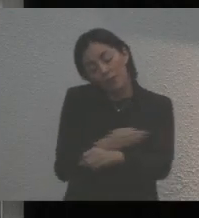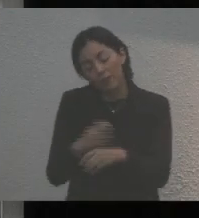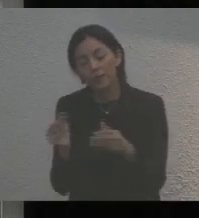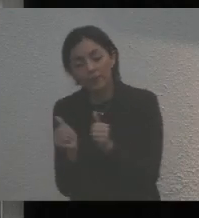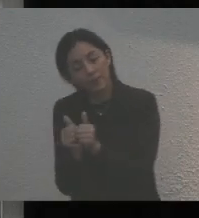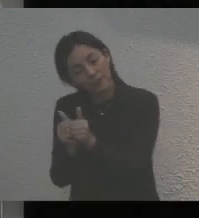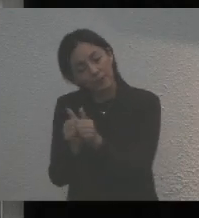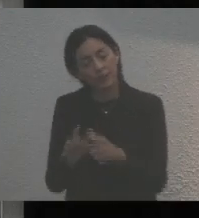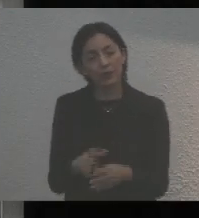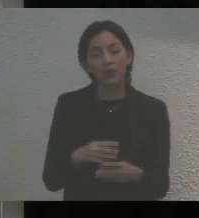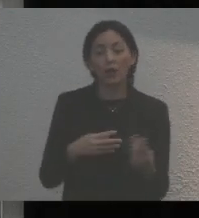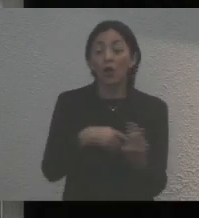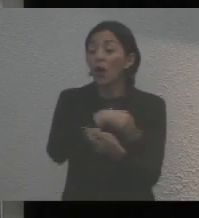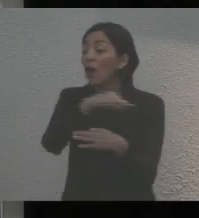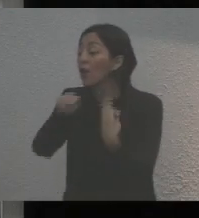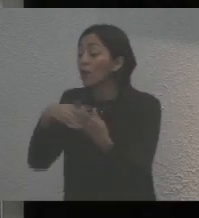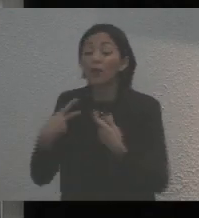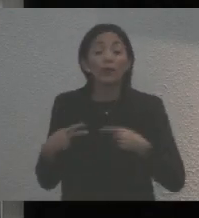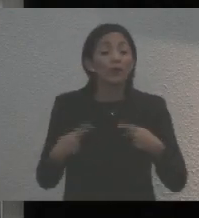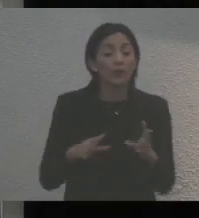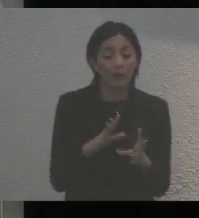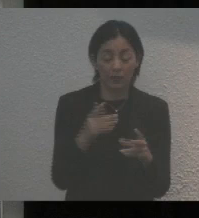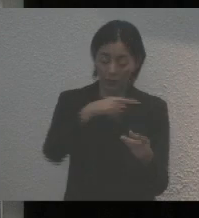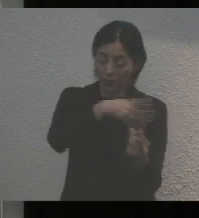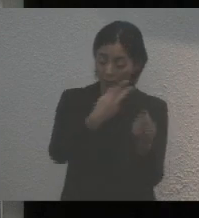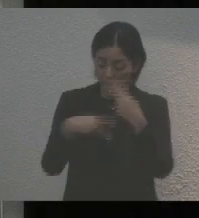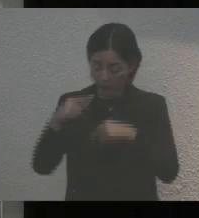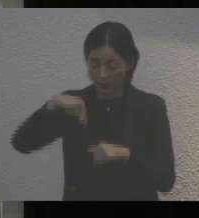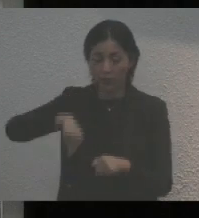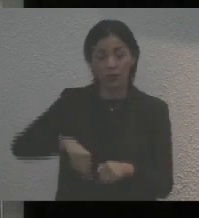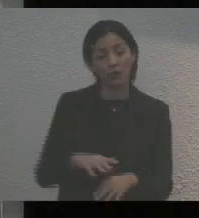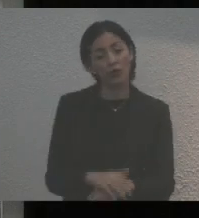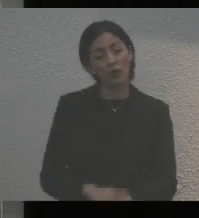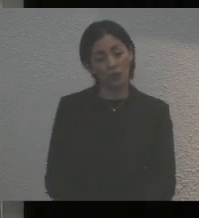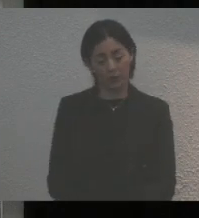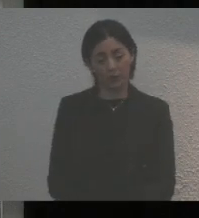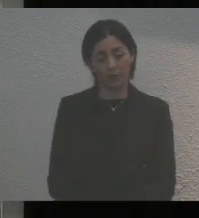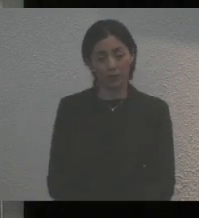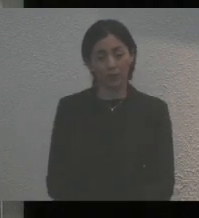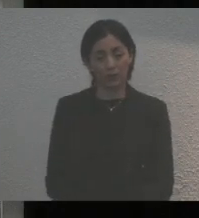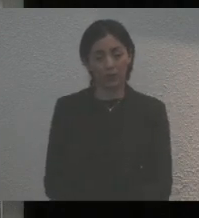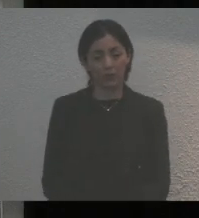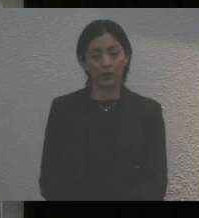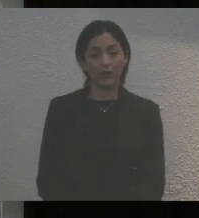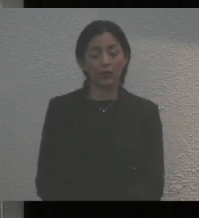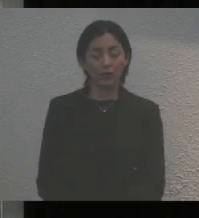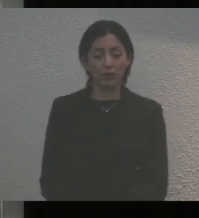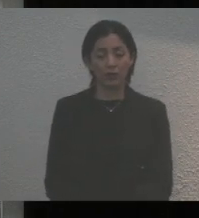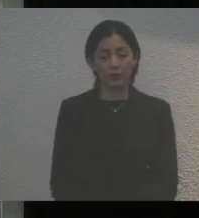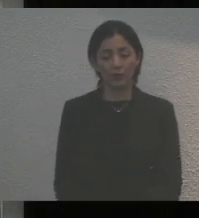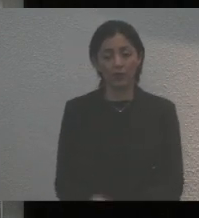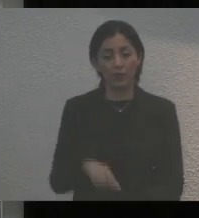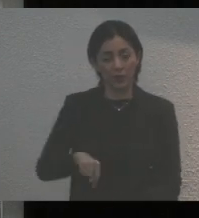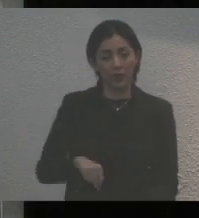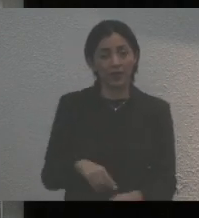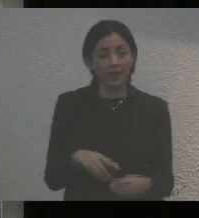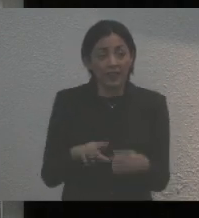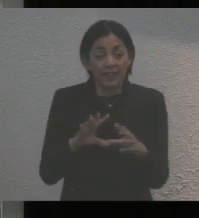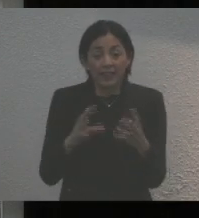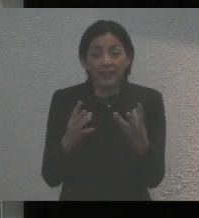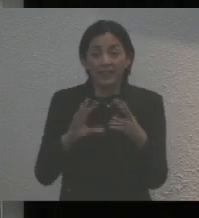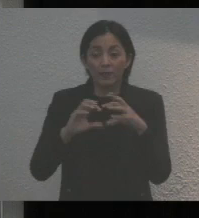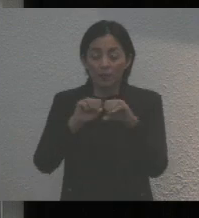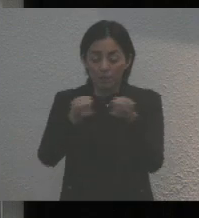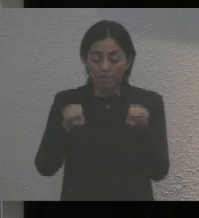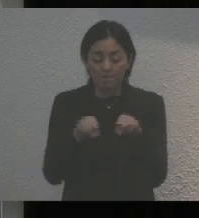mañana, público en general y medios de comunicación que se encuentran presentes el día de hoy en este recinto